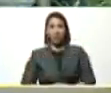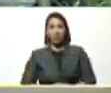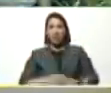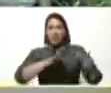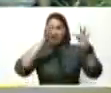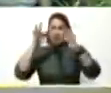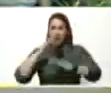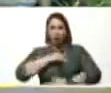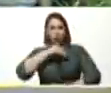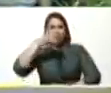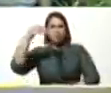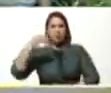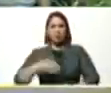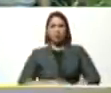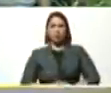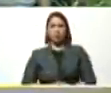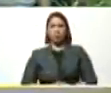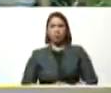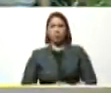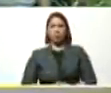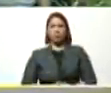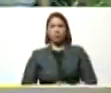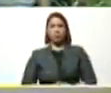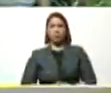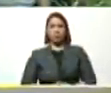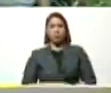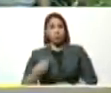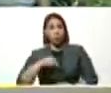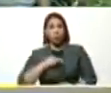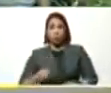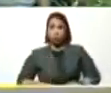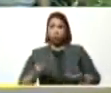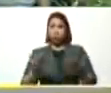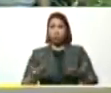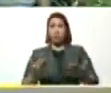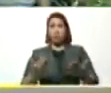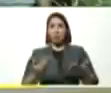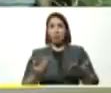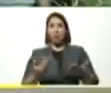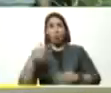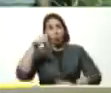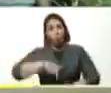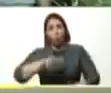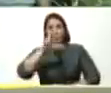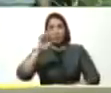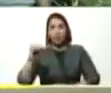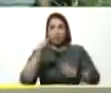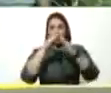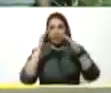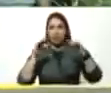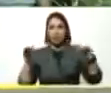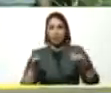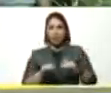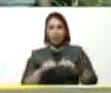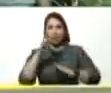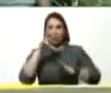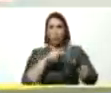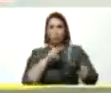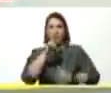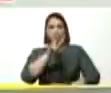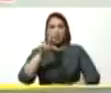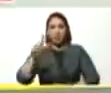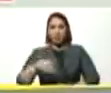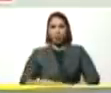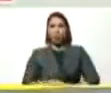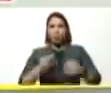su espíritu inmortal. Pues le damos este regalo hoy, 30 de diciembre 2021. Comandante Hugo